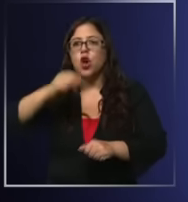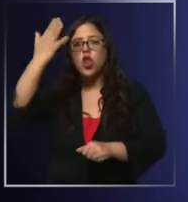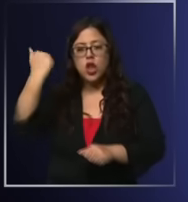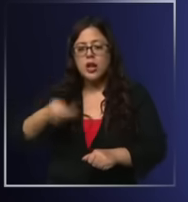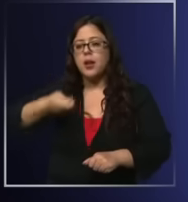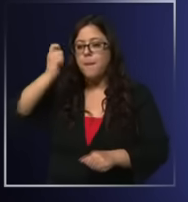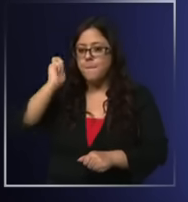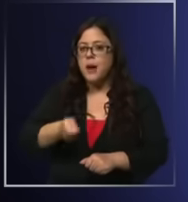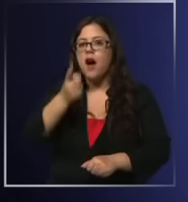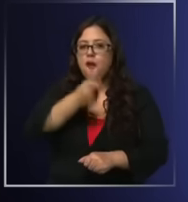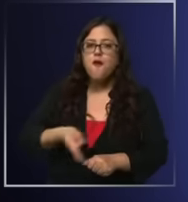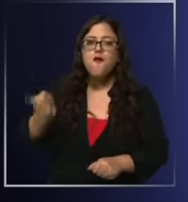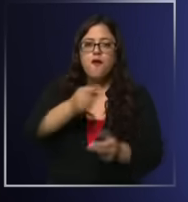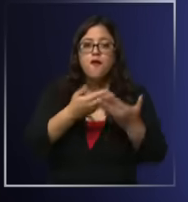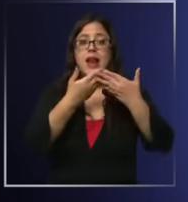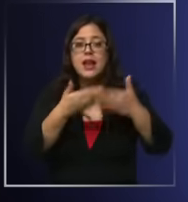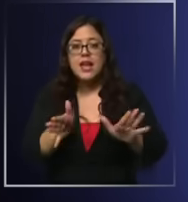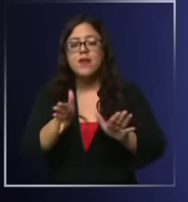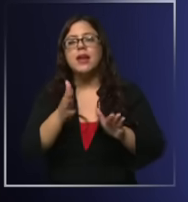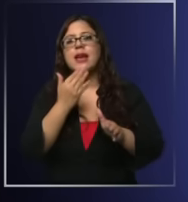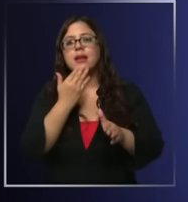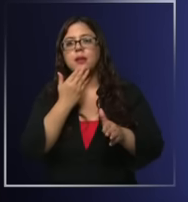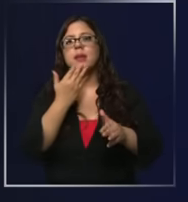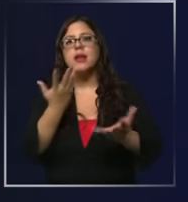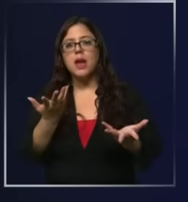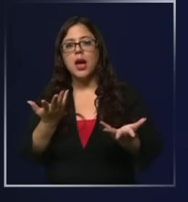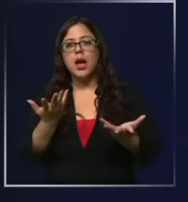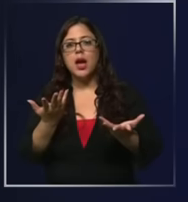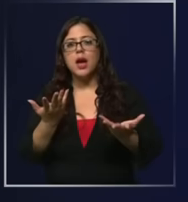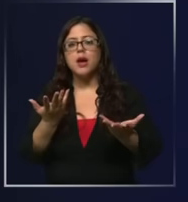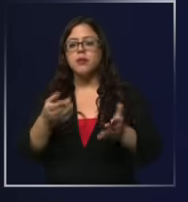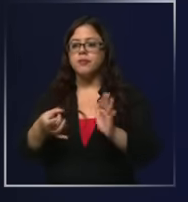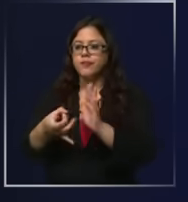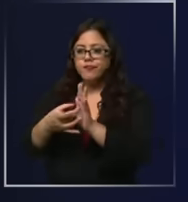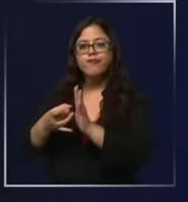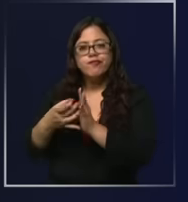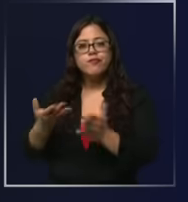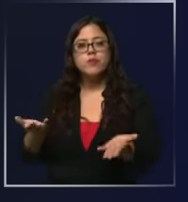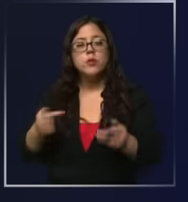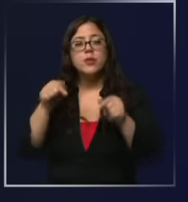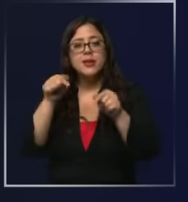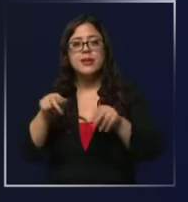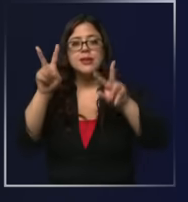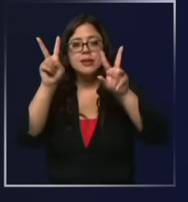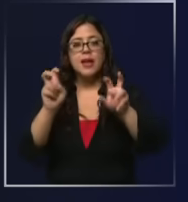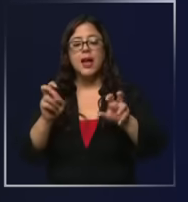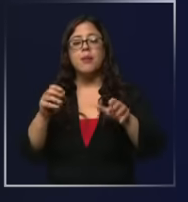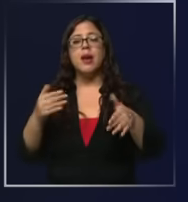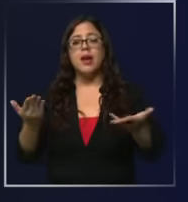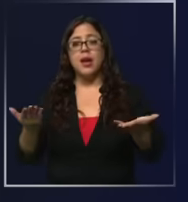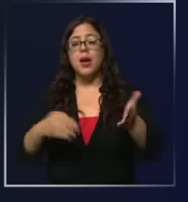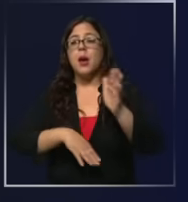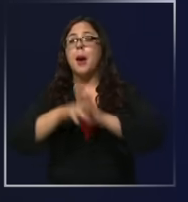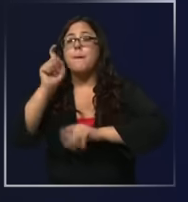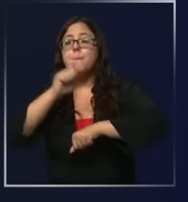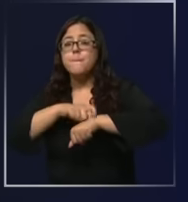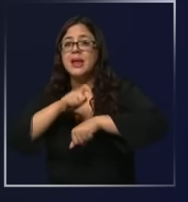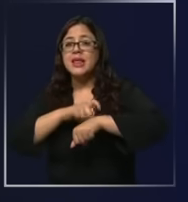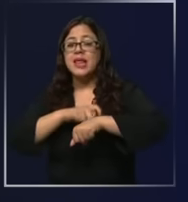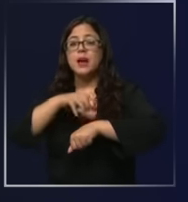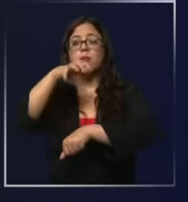condenados, vuelven a obtener libertad y nuevamente son sorprendidos cometiendo ilícitos. Desde ese punto de vista, creemos que mientras más tiempo estén